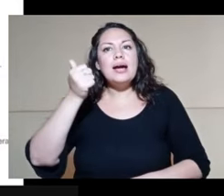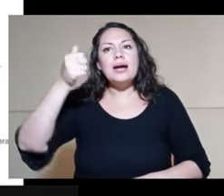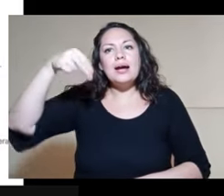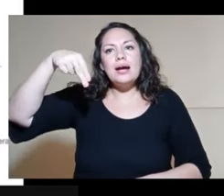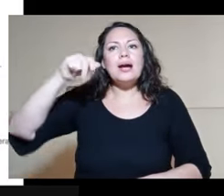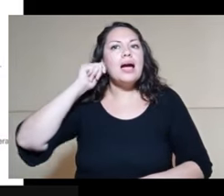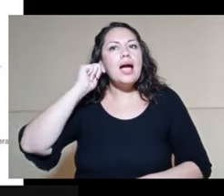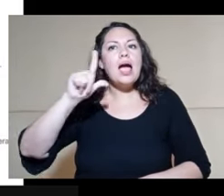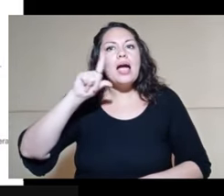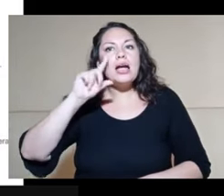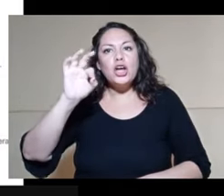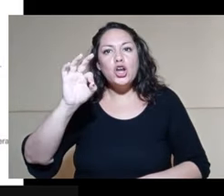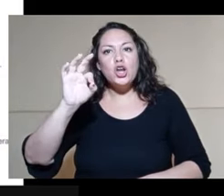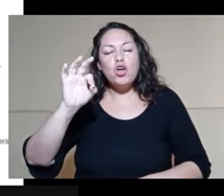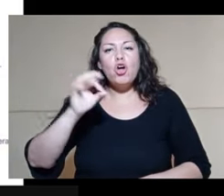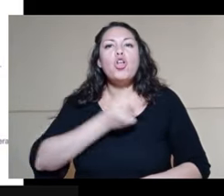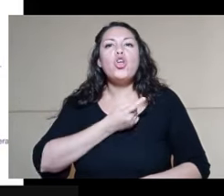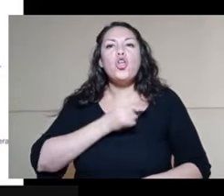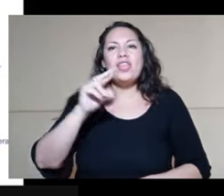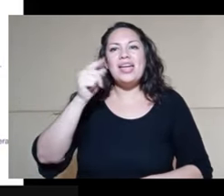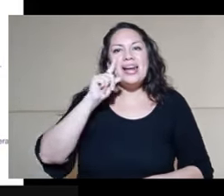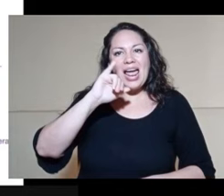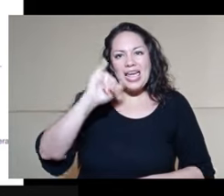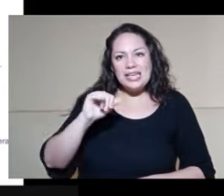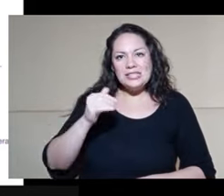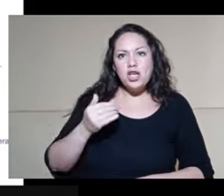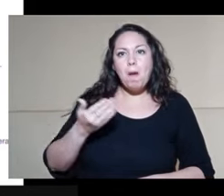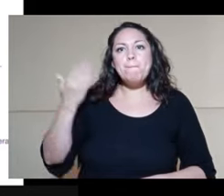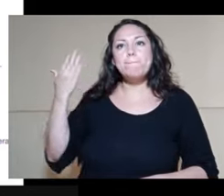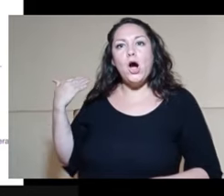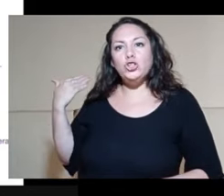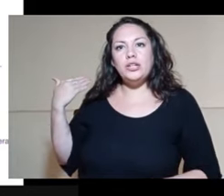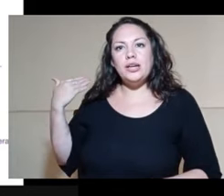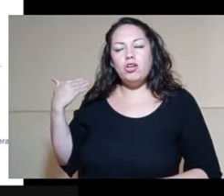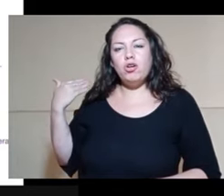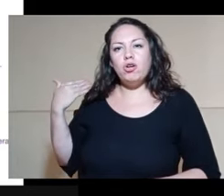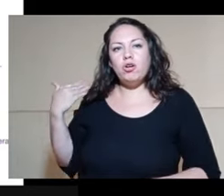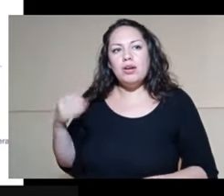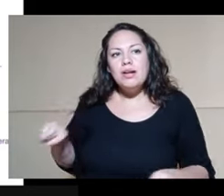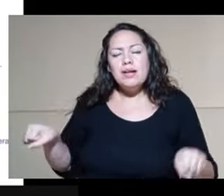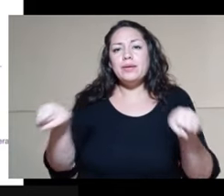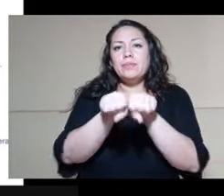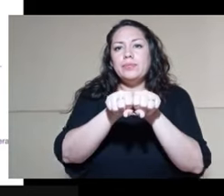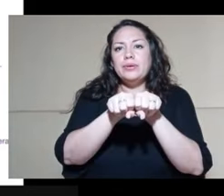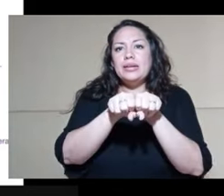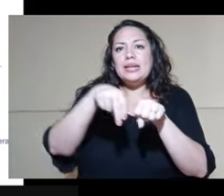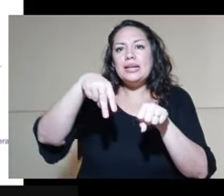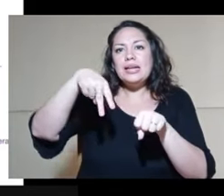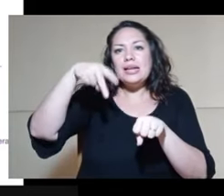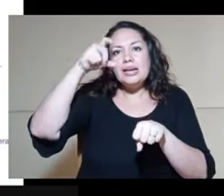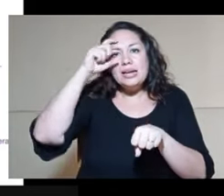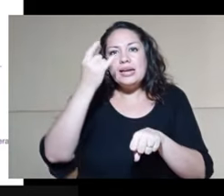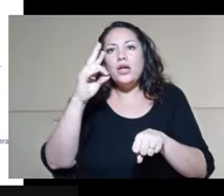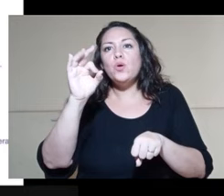¿Sí? El ganglio de la raíz posterior, fíjense ahí. Como del ganglio entra por la parte posterior, hace sinapsis con la neuronita que